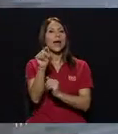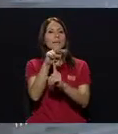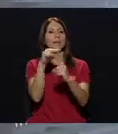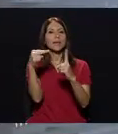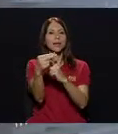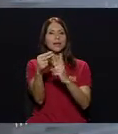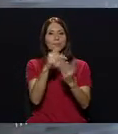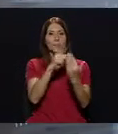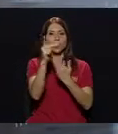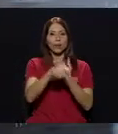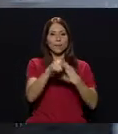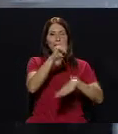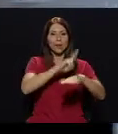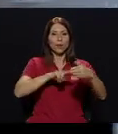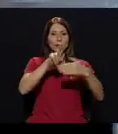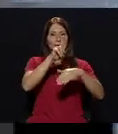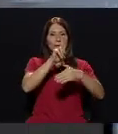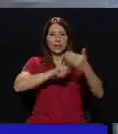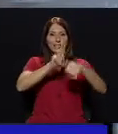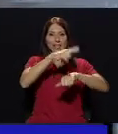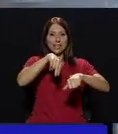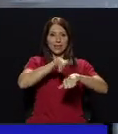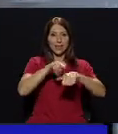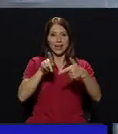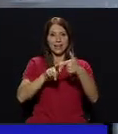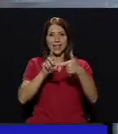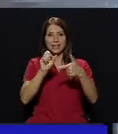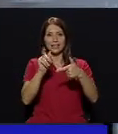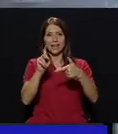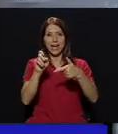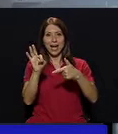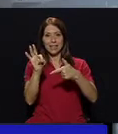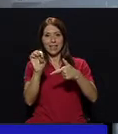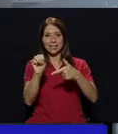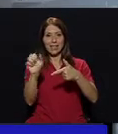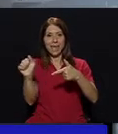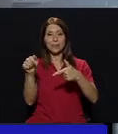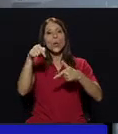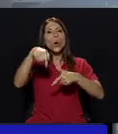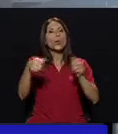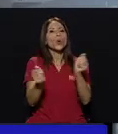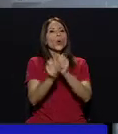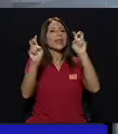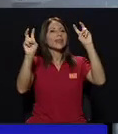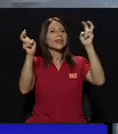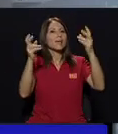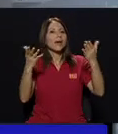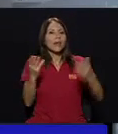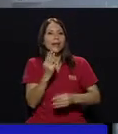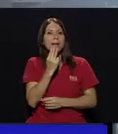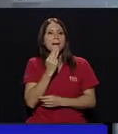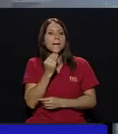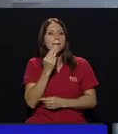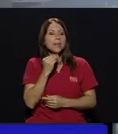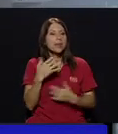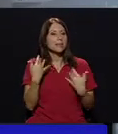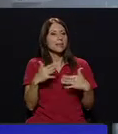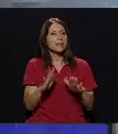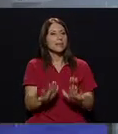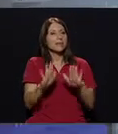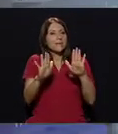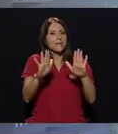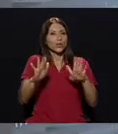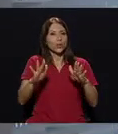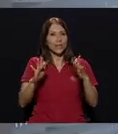Continúa usted con Una Mirada, el programa de la Universidad Nacional y del SINAR S.A. Hoy con el tema de la miel, que es un